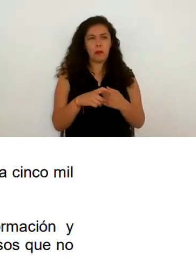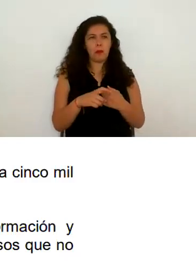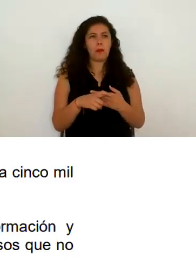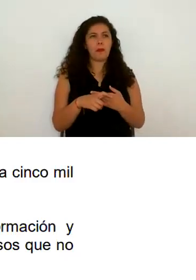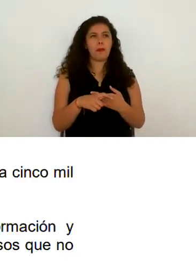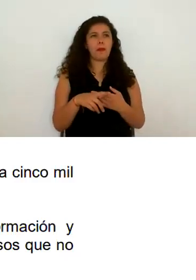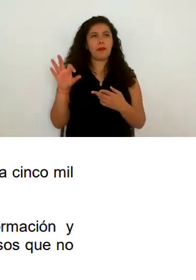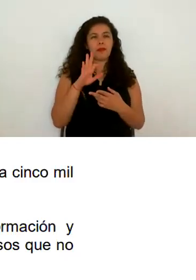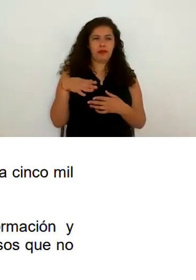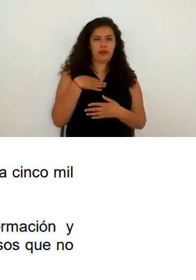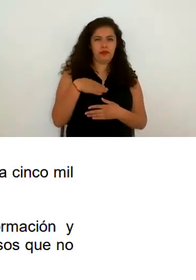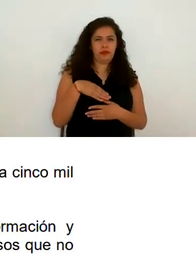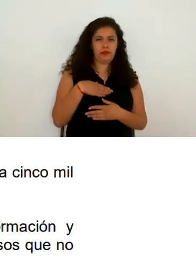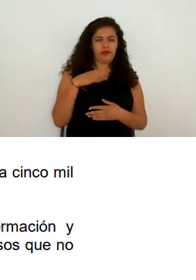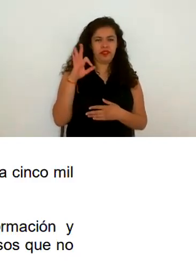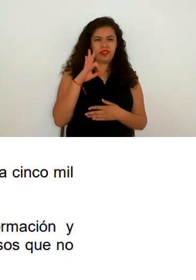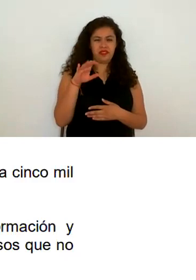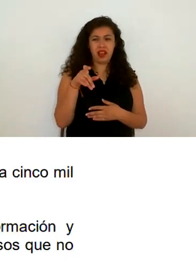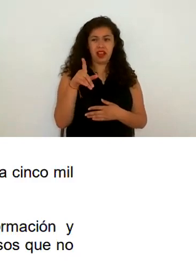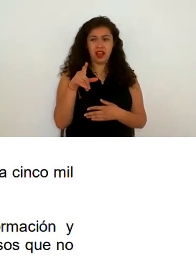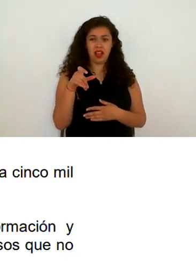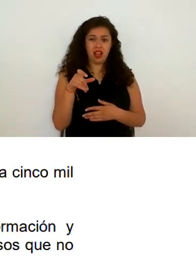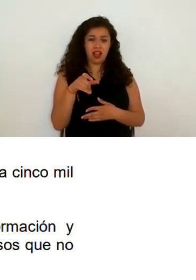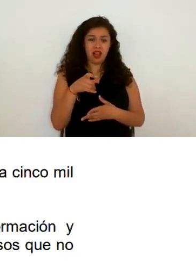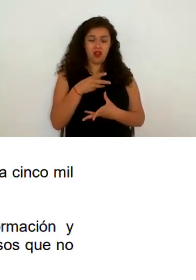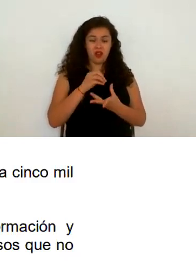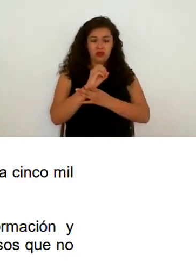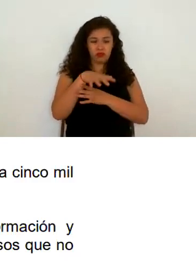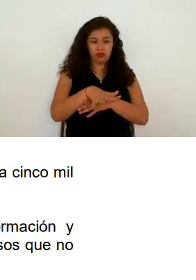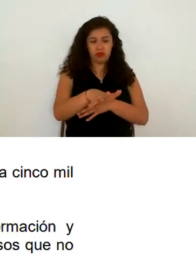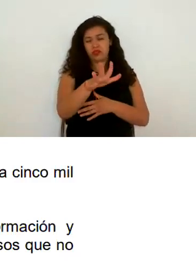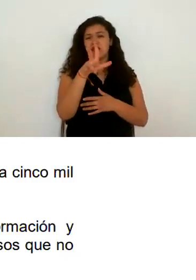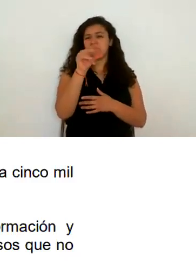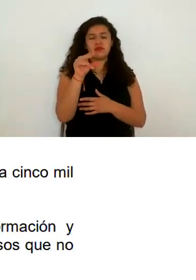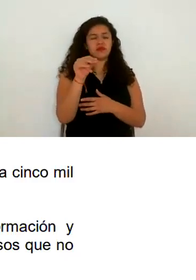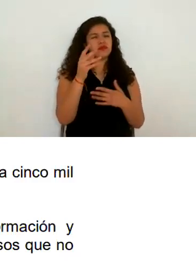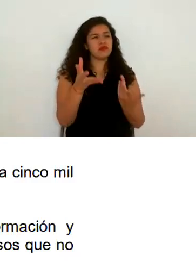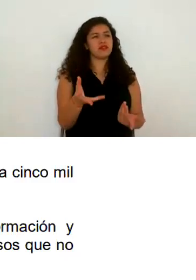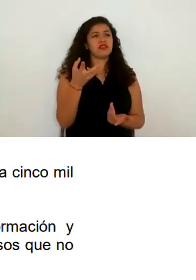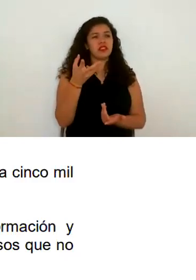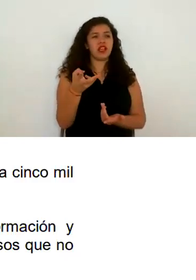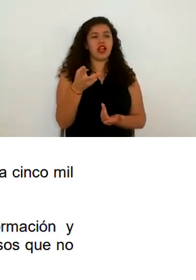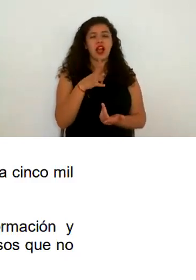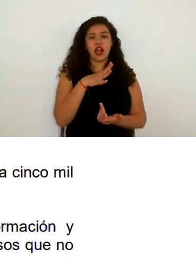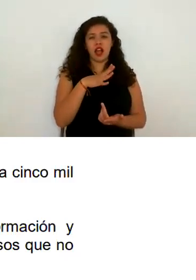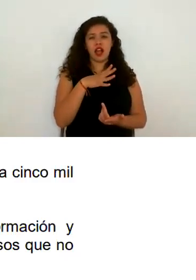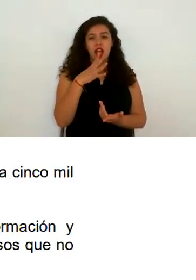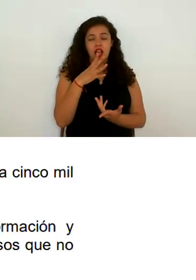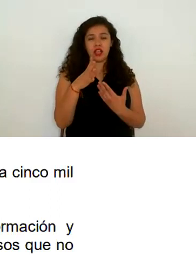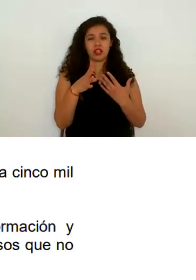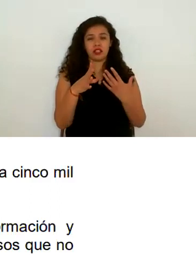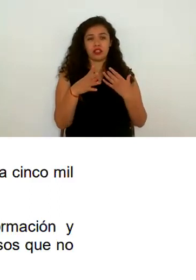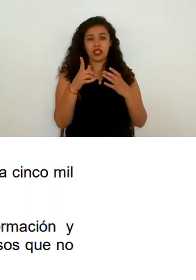un sanitario donde pueda haber fuga de agua, etcétera. ¿Por qué? Porque justo hay delitos que dicen